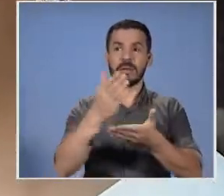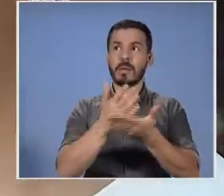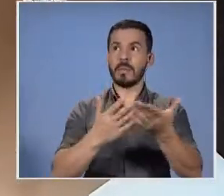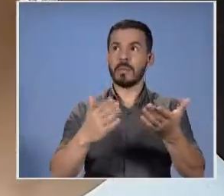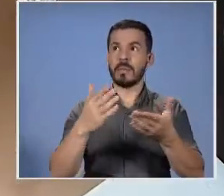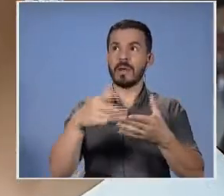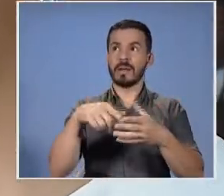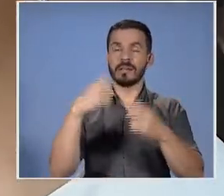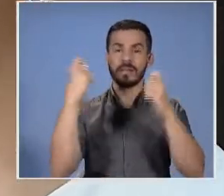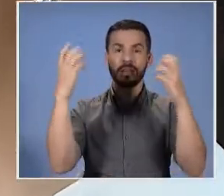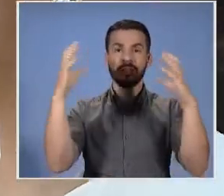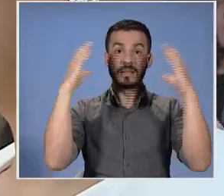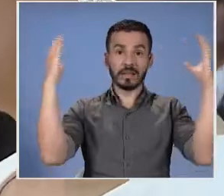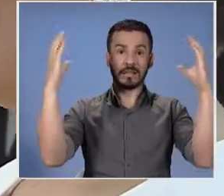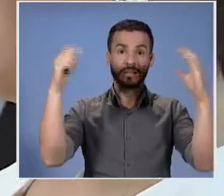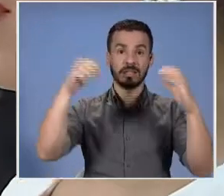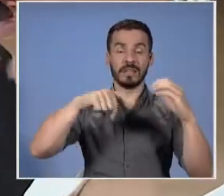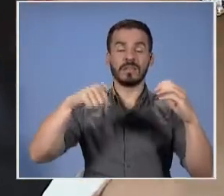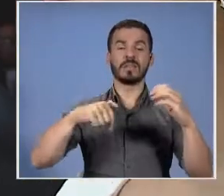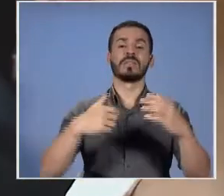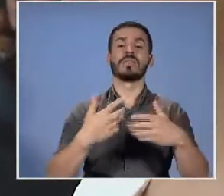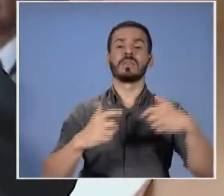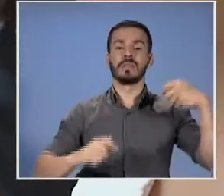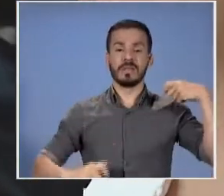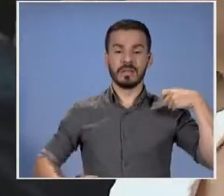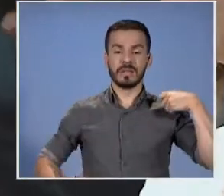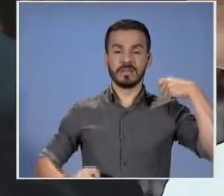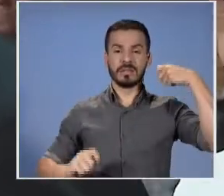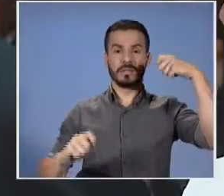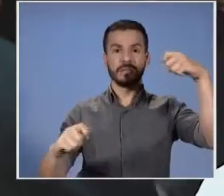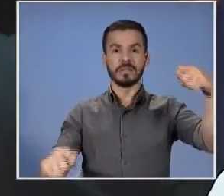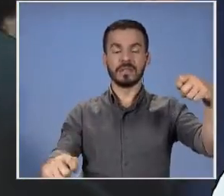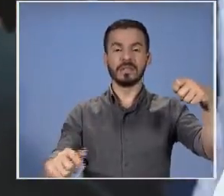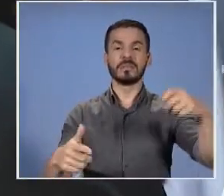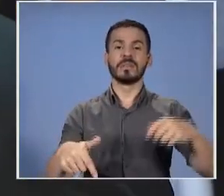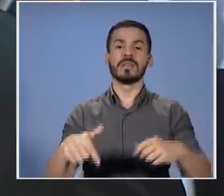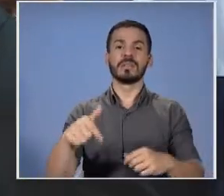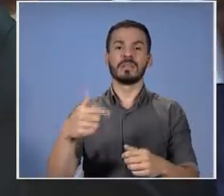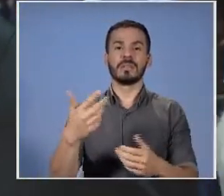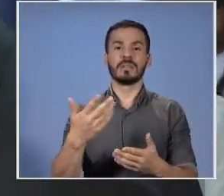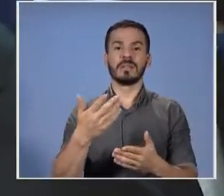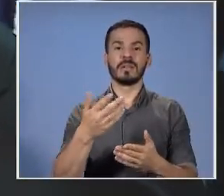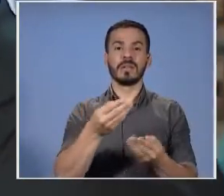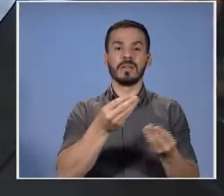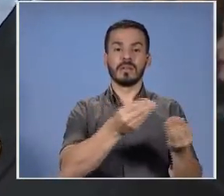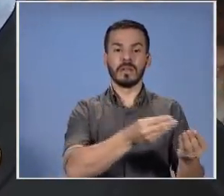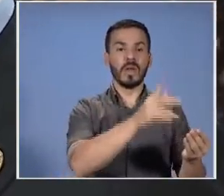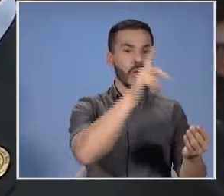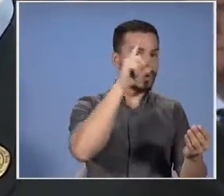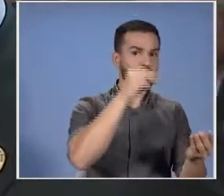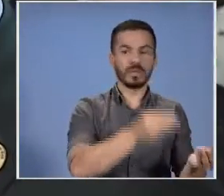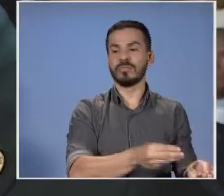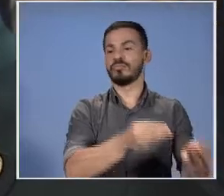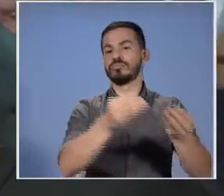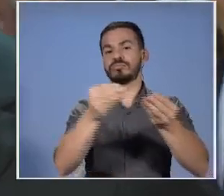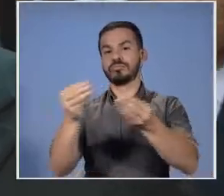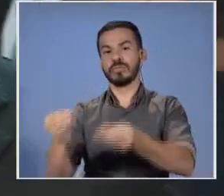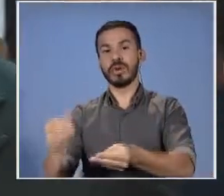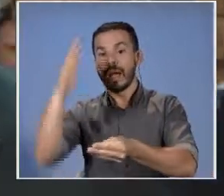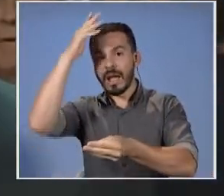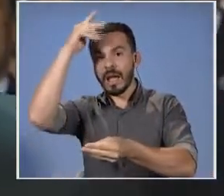fue la celebración del traspaso de mando de manos del presidente Luis Guillermo